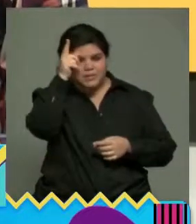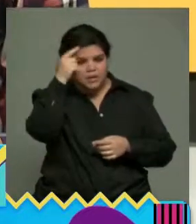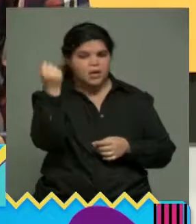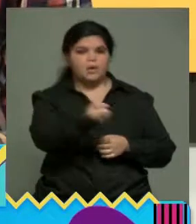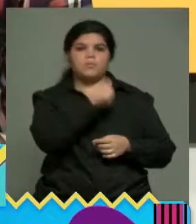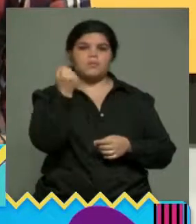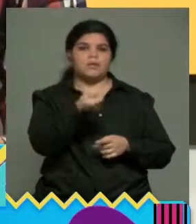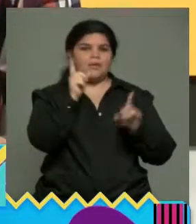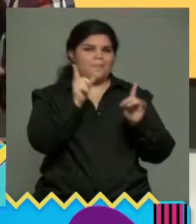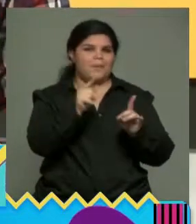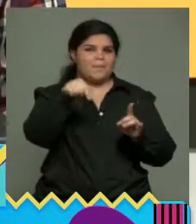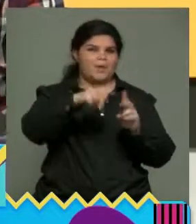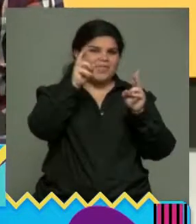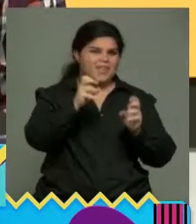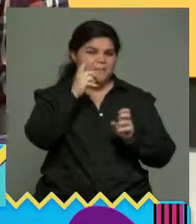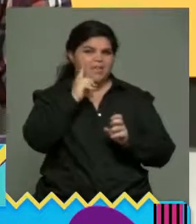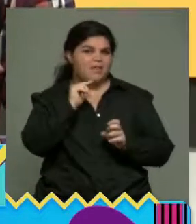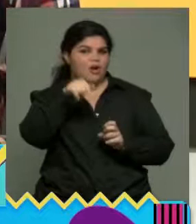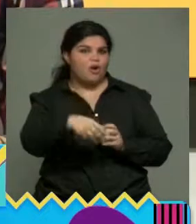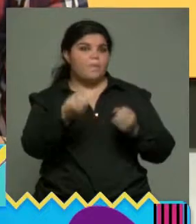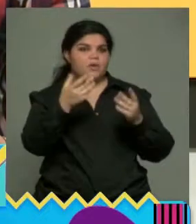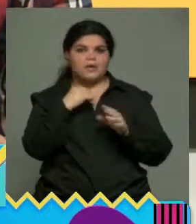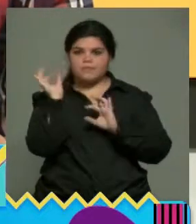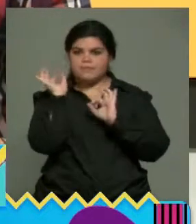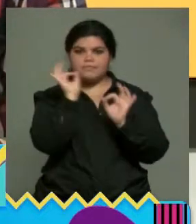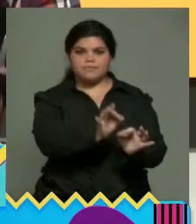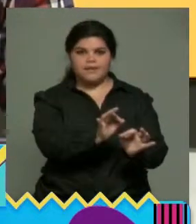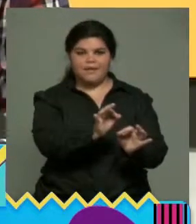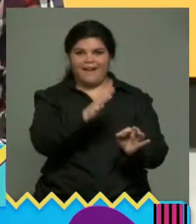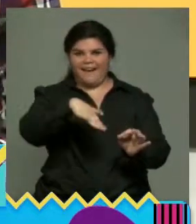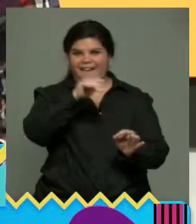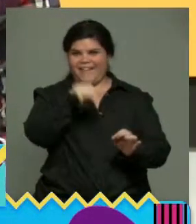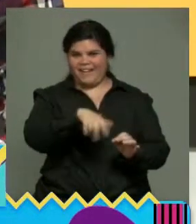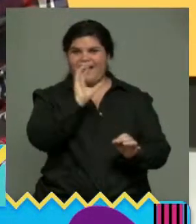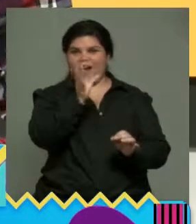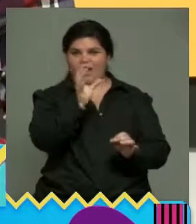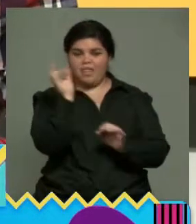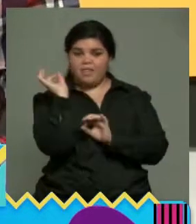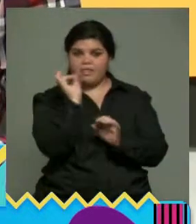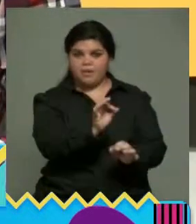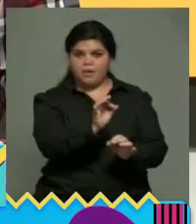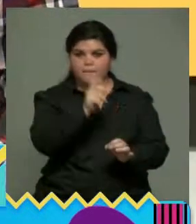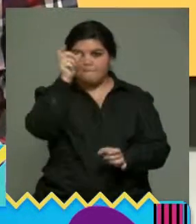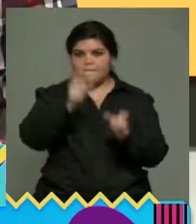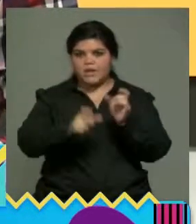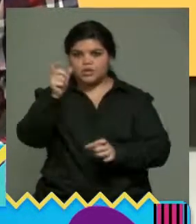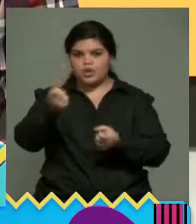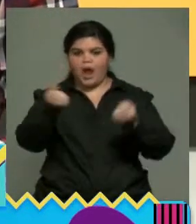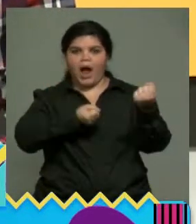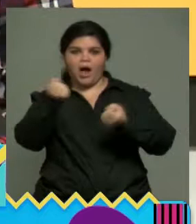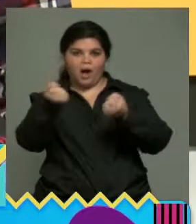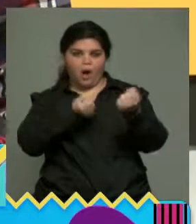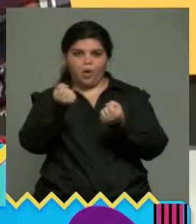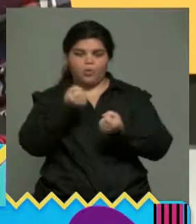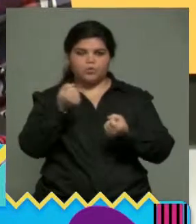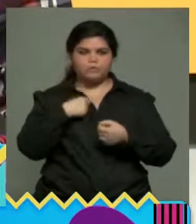en el tema de hoy, porque veía cuando estaba llegando hacia el canal que cuando la gente que venía en auto